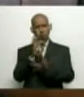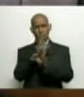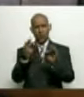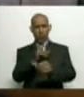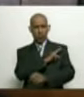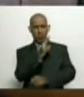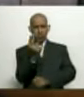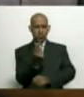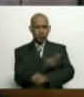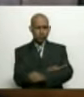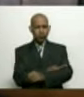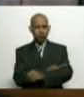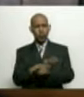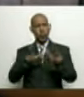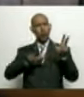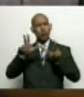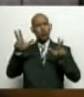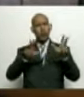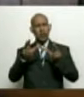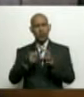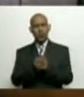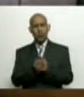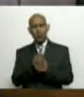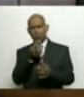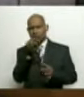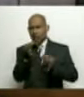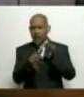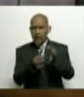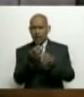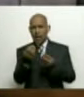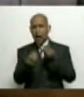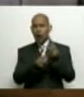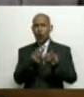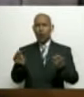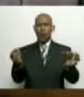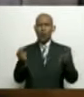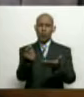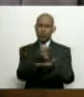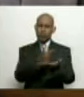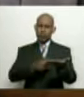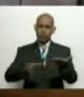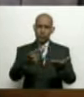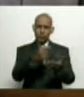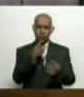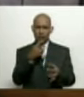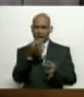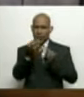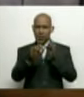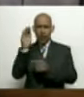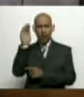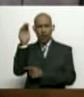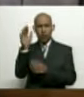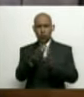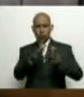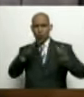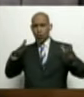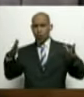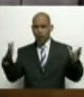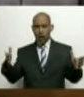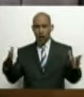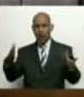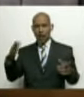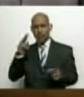potencia turística, o sea, desde el punto de la perspectiva o de lo que podemos ver en el futuro, hay unas grandes perspectivas porque